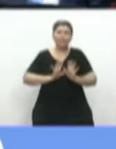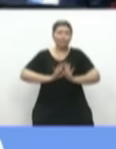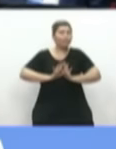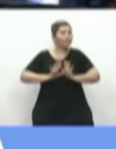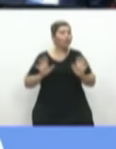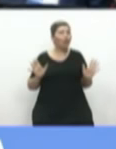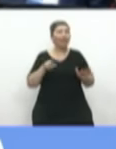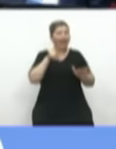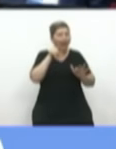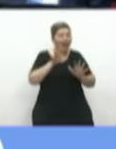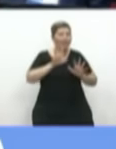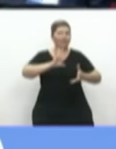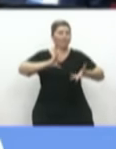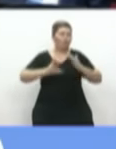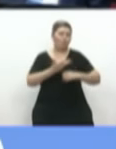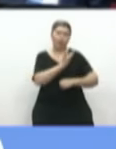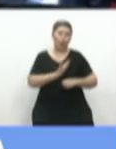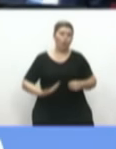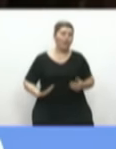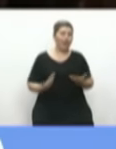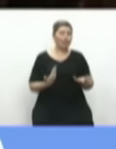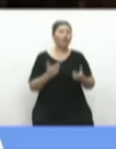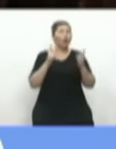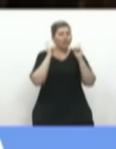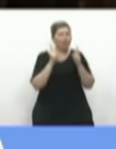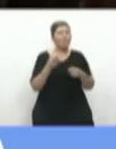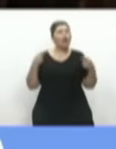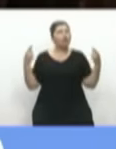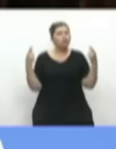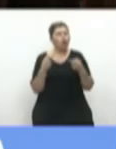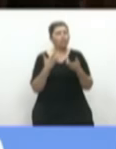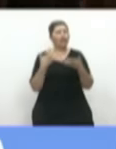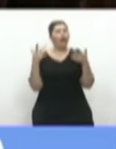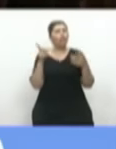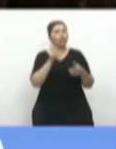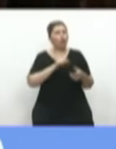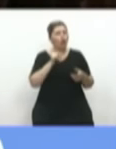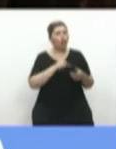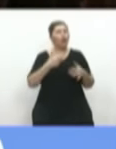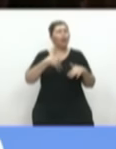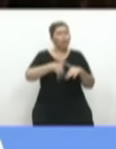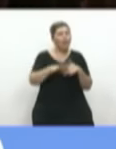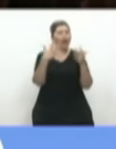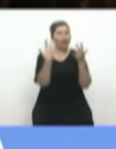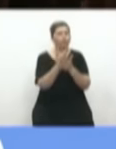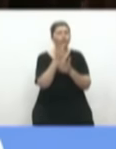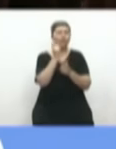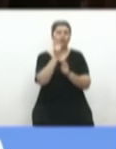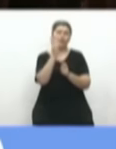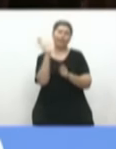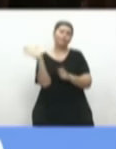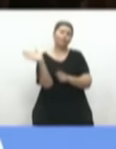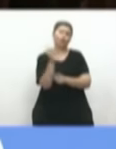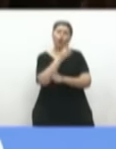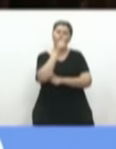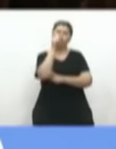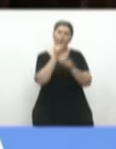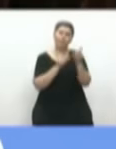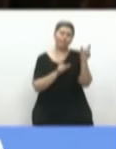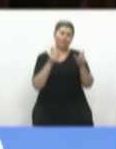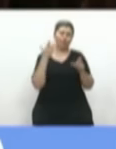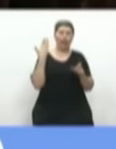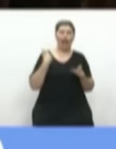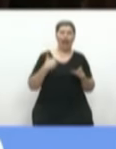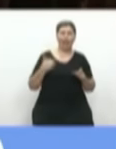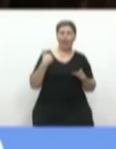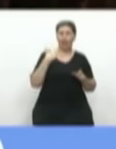quiera contarnos que estamos frente a una tormenta perfecta donde han logrado, no pasó nada. Tenían mayoría, voltearon el DNU